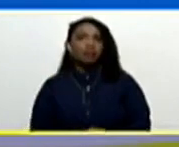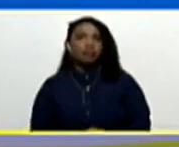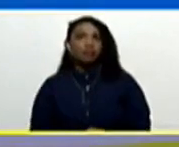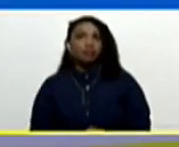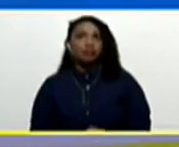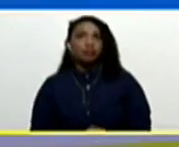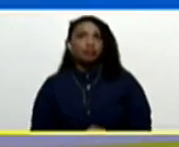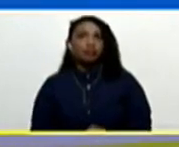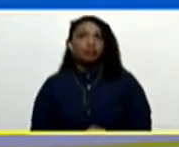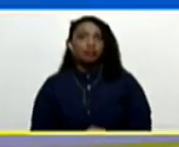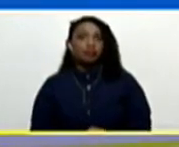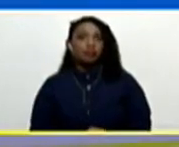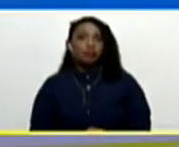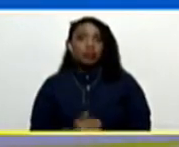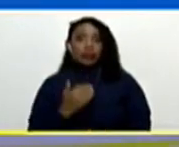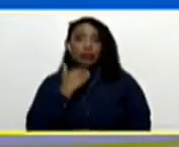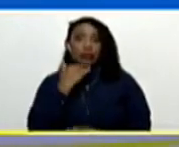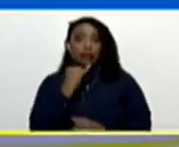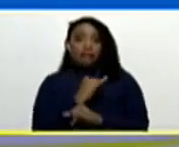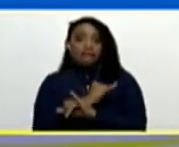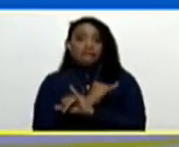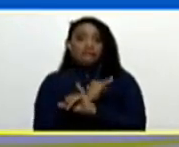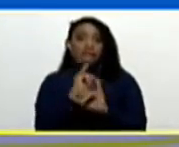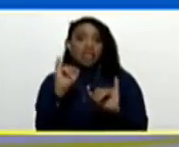que es El fin de la historia de Fukuyama.